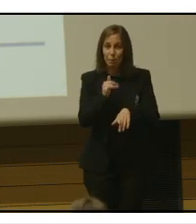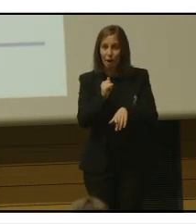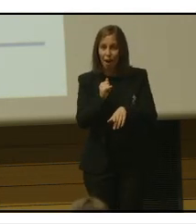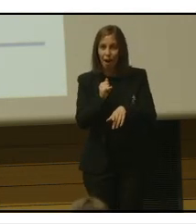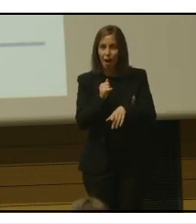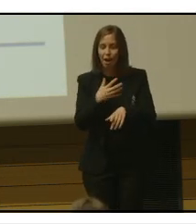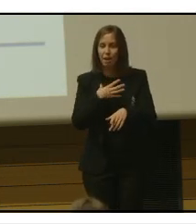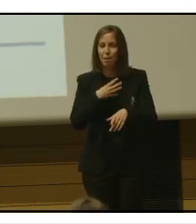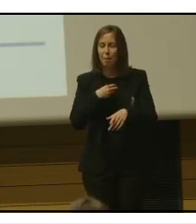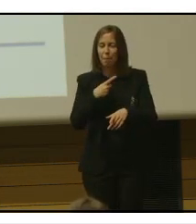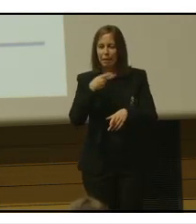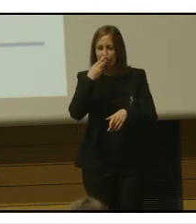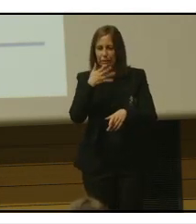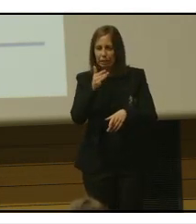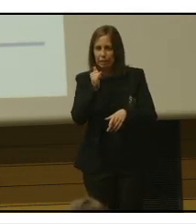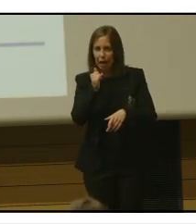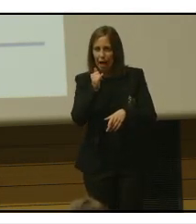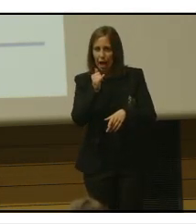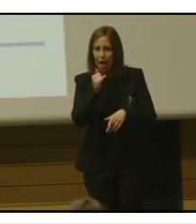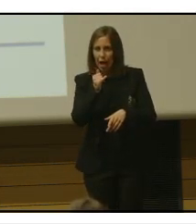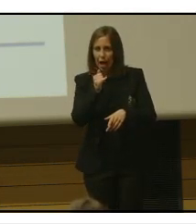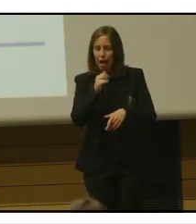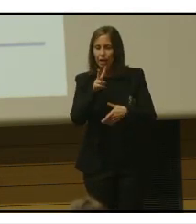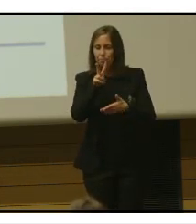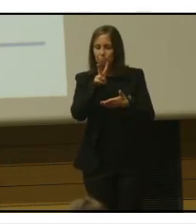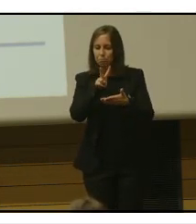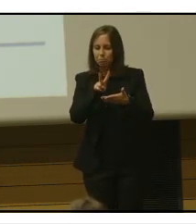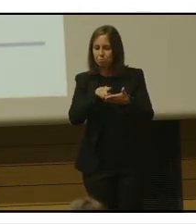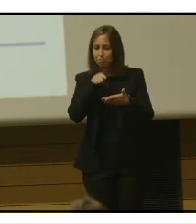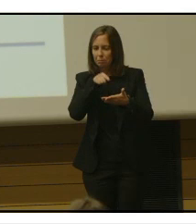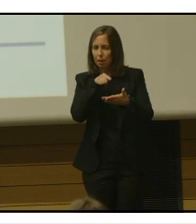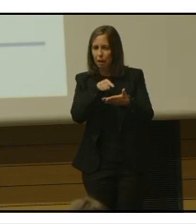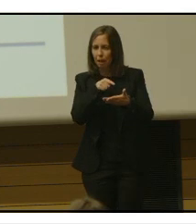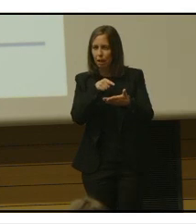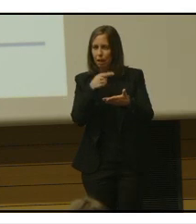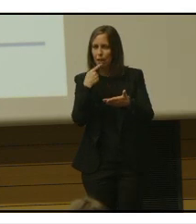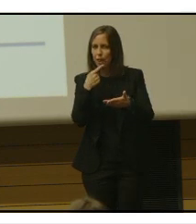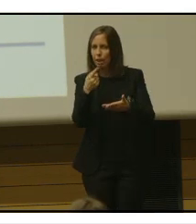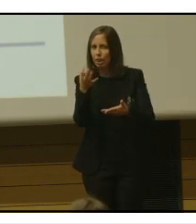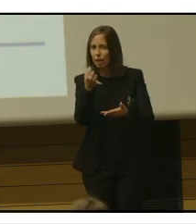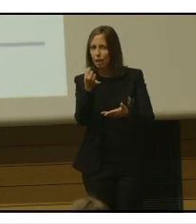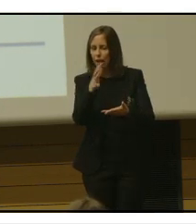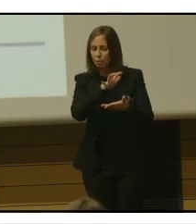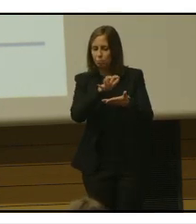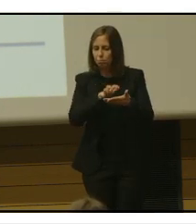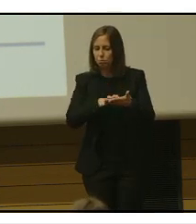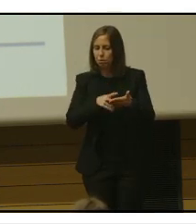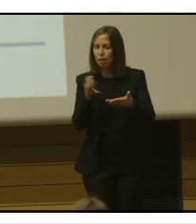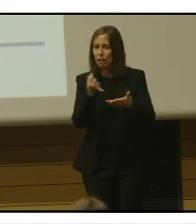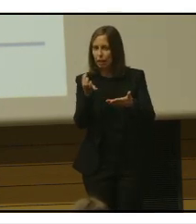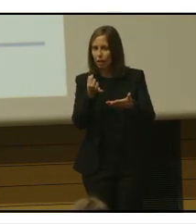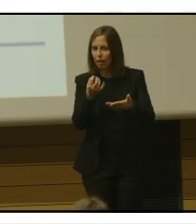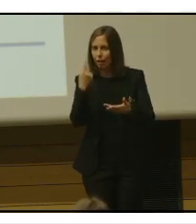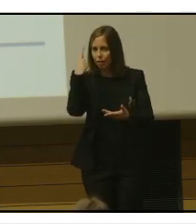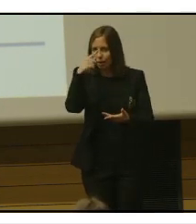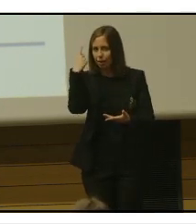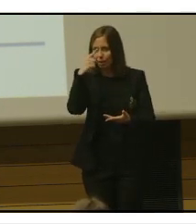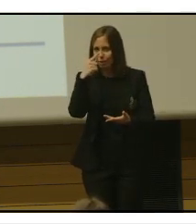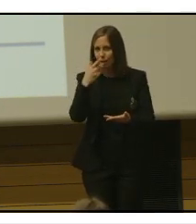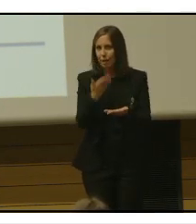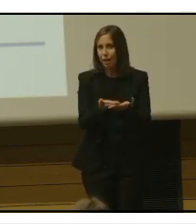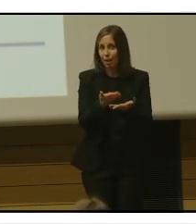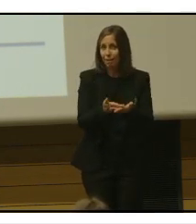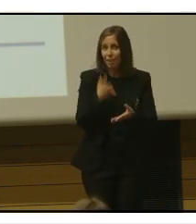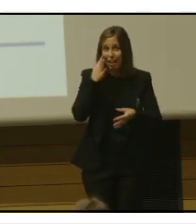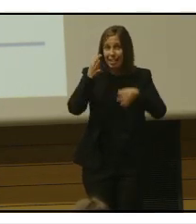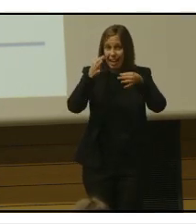estos papeles que fueron desclasificados hace unos años, veis que ellos lo que dicen en estos textos es que saben que la evidencia que está saliendo es